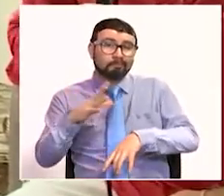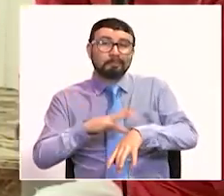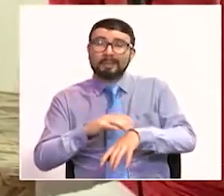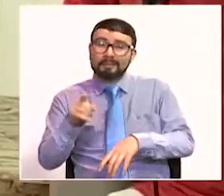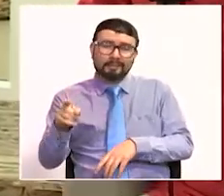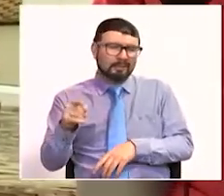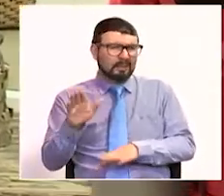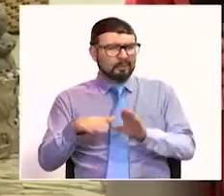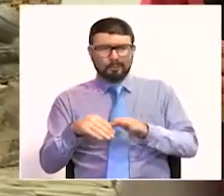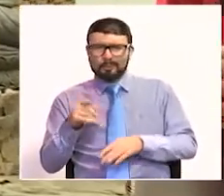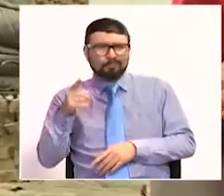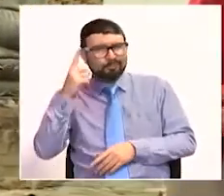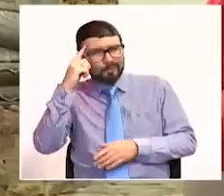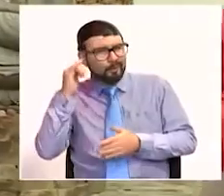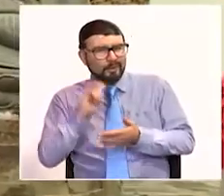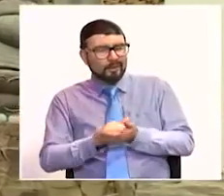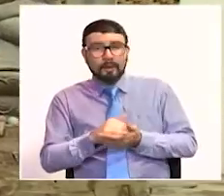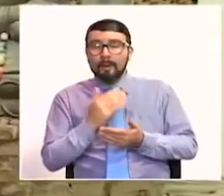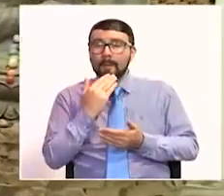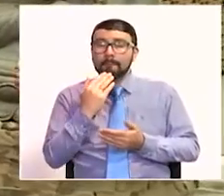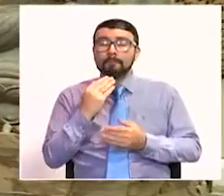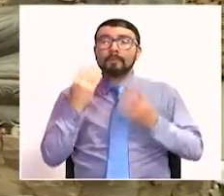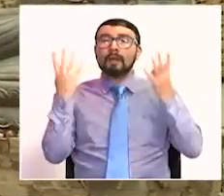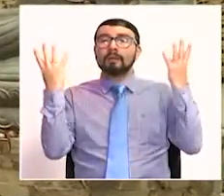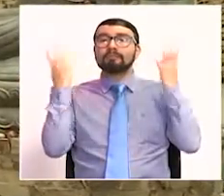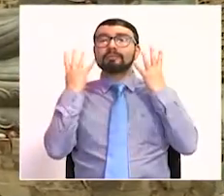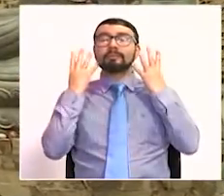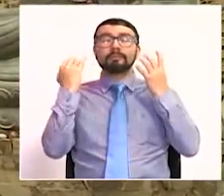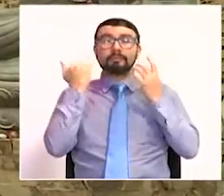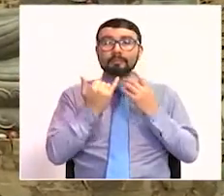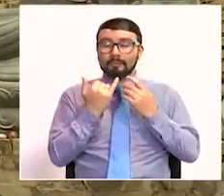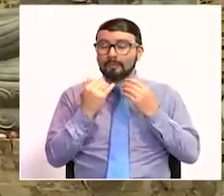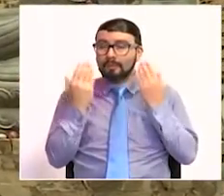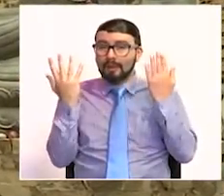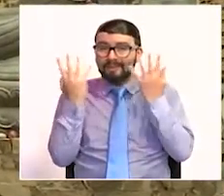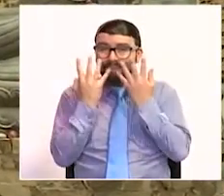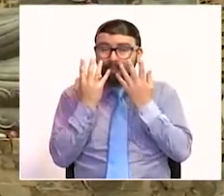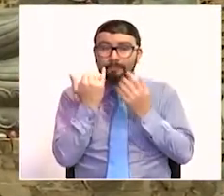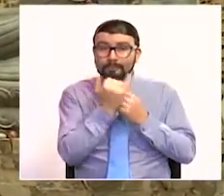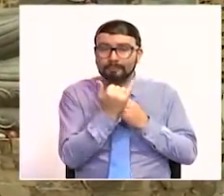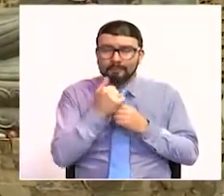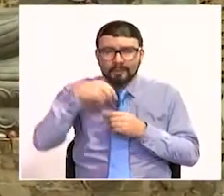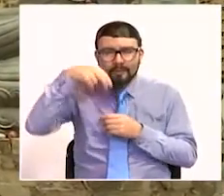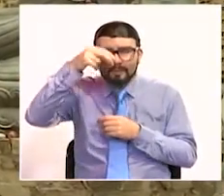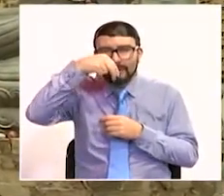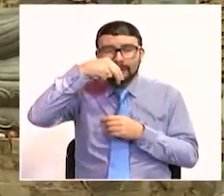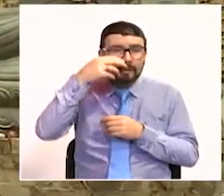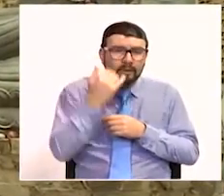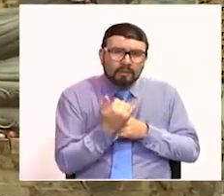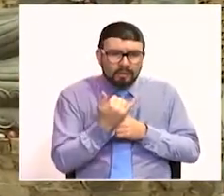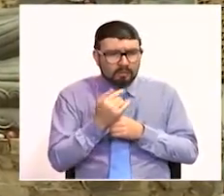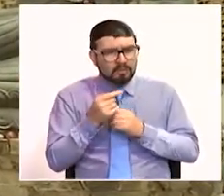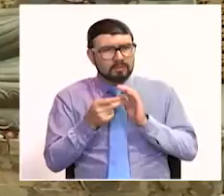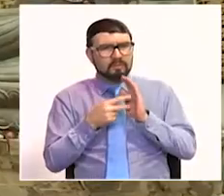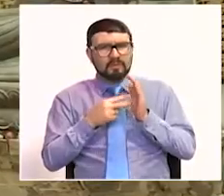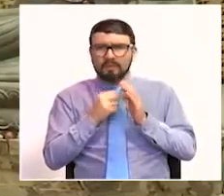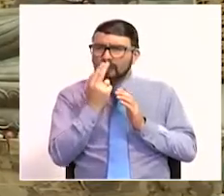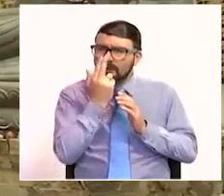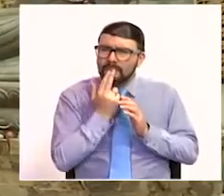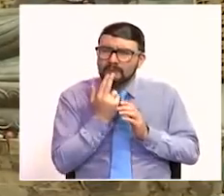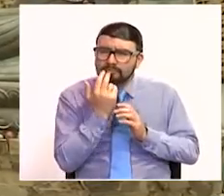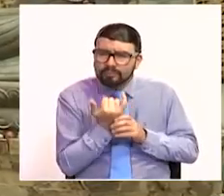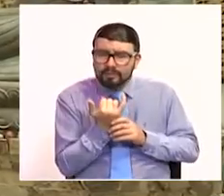dientes anteriores, los dientes centrales, se relacionan directamente con el sistema